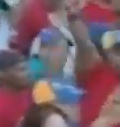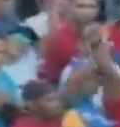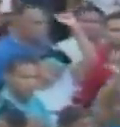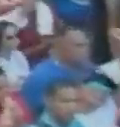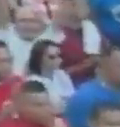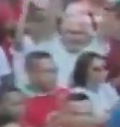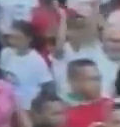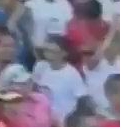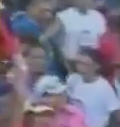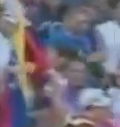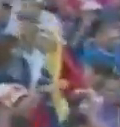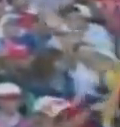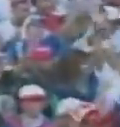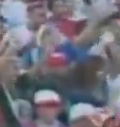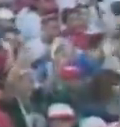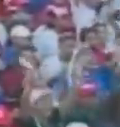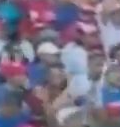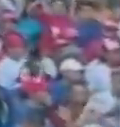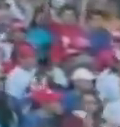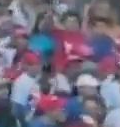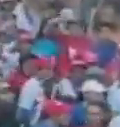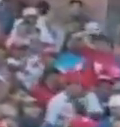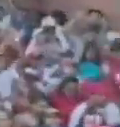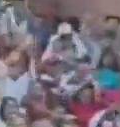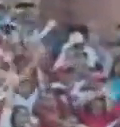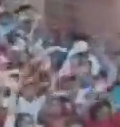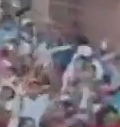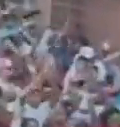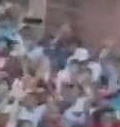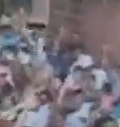Los Valles del Tuy.